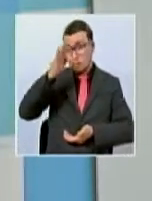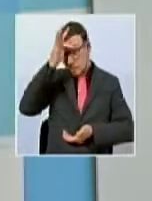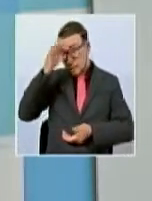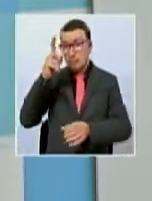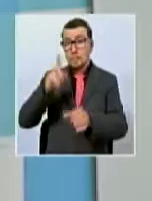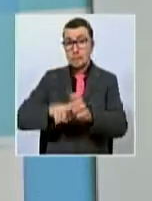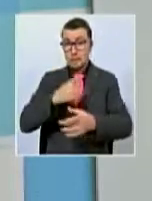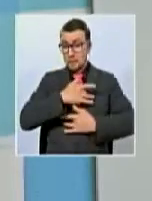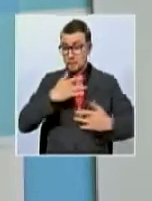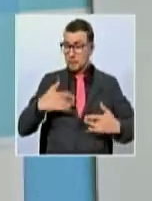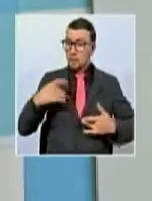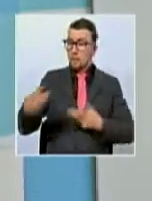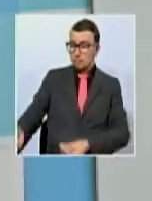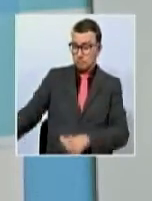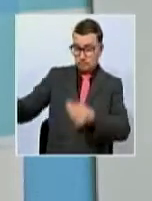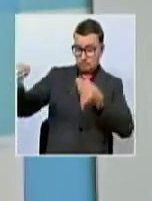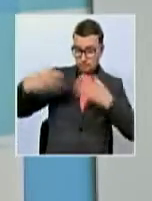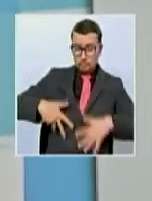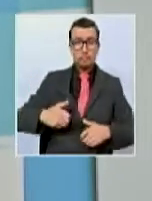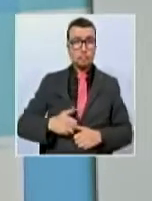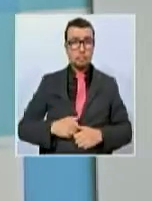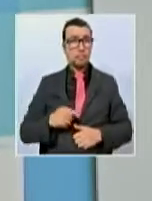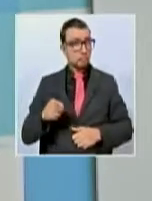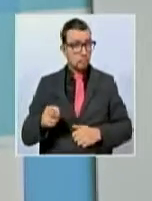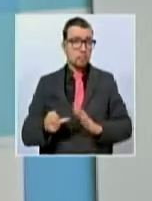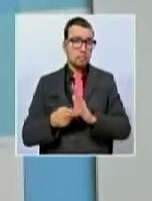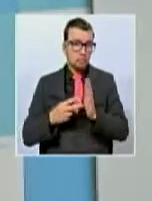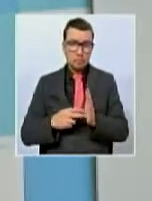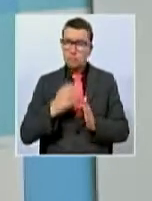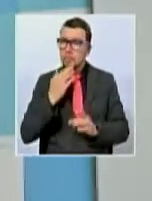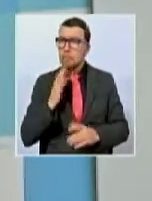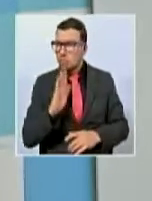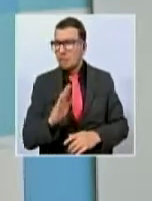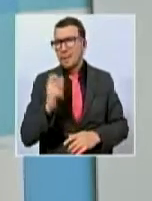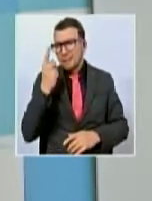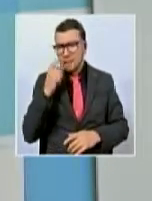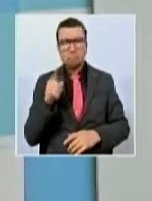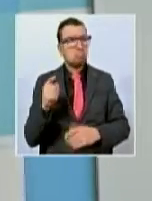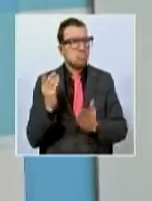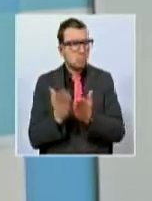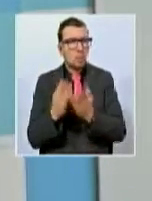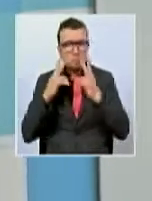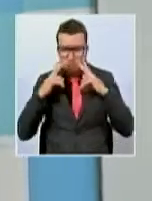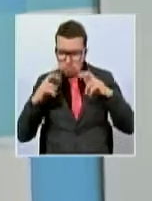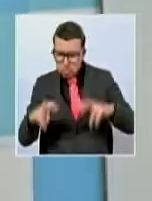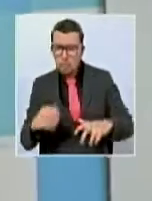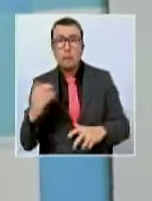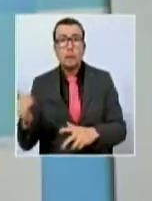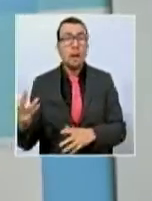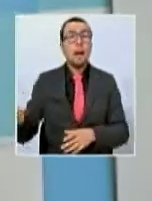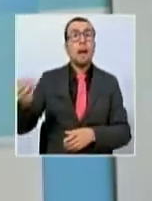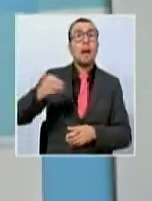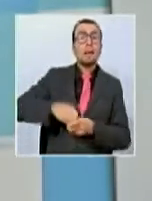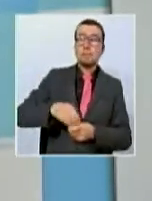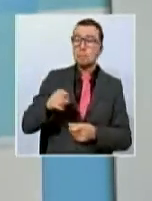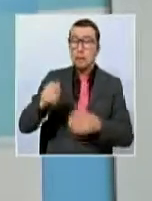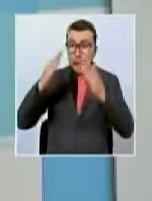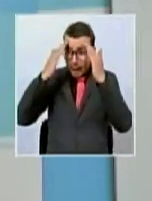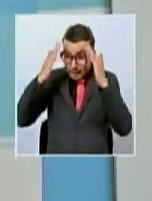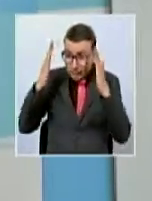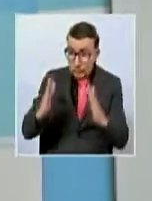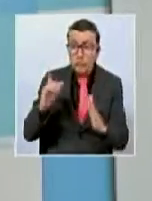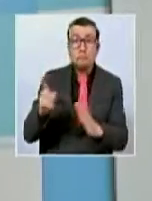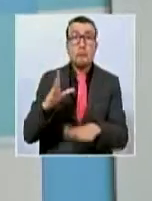afiliación a la salud. Porque tengo entendido y lo que hemos estudiado es que está incluida la atención médica de la